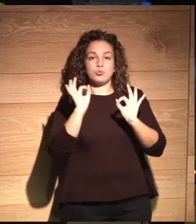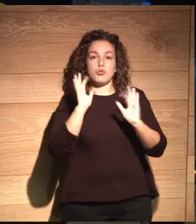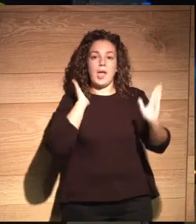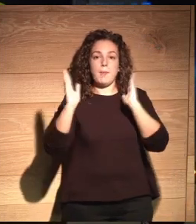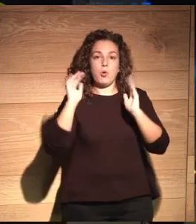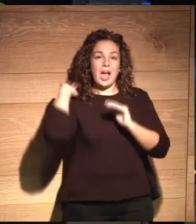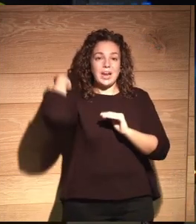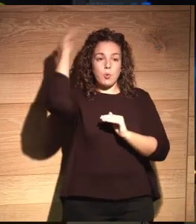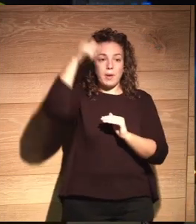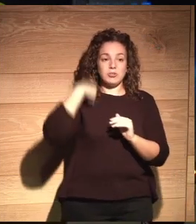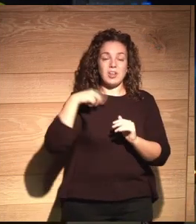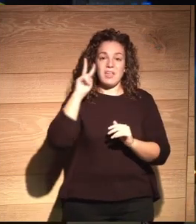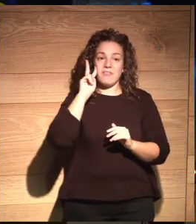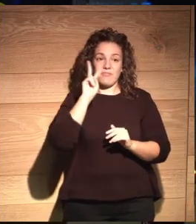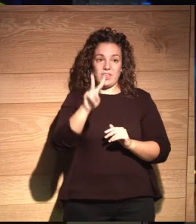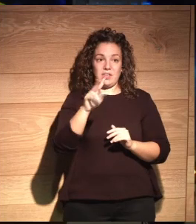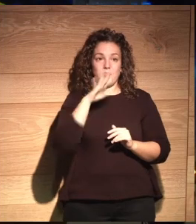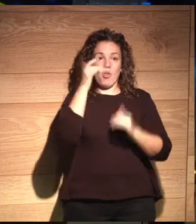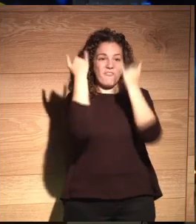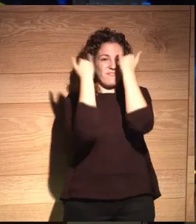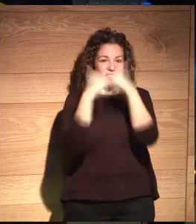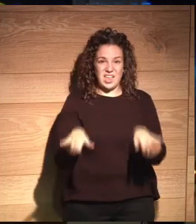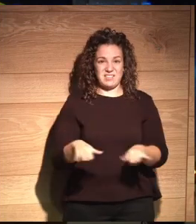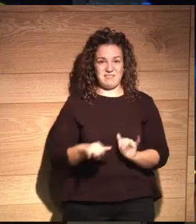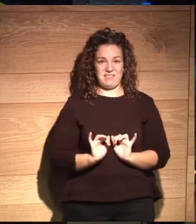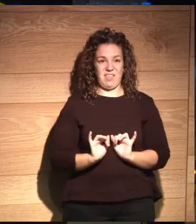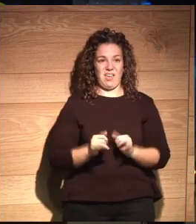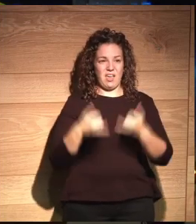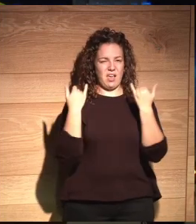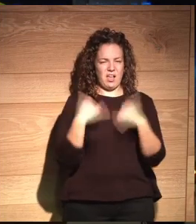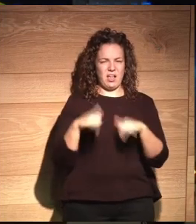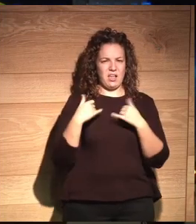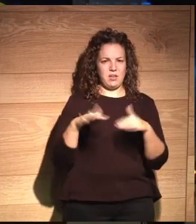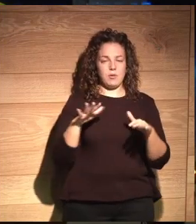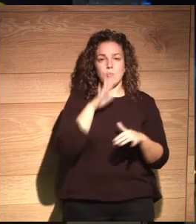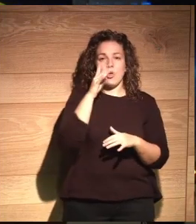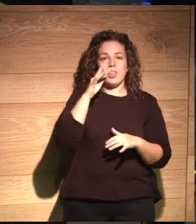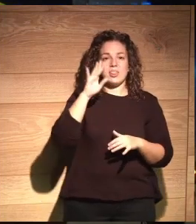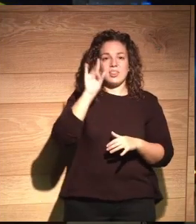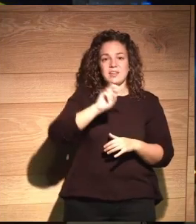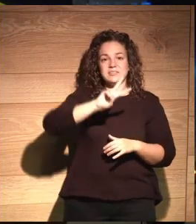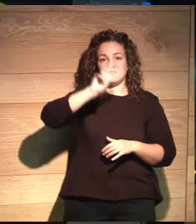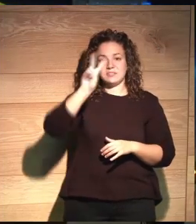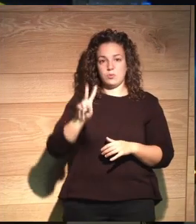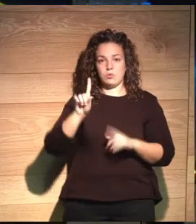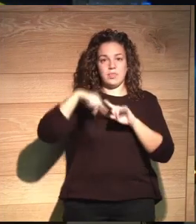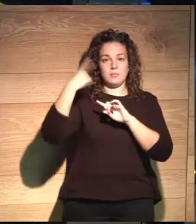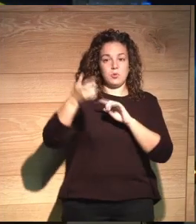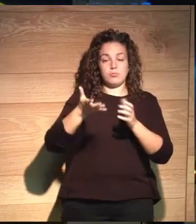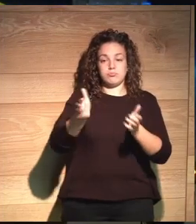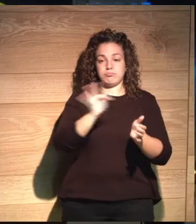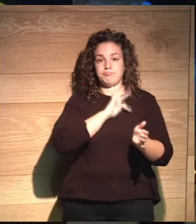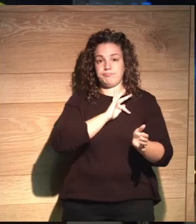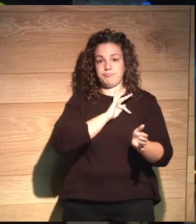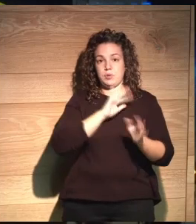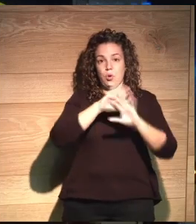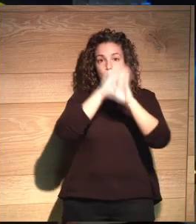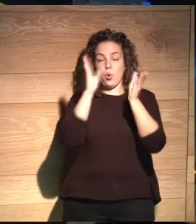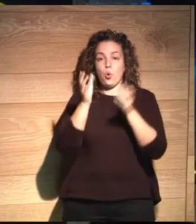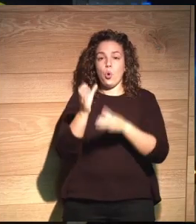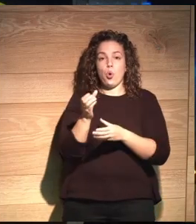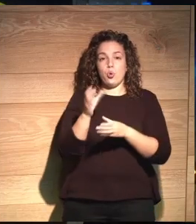se ve aquí un pico aquí había una fiesta tremenda es decir el segundo día después de ganar la copa del mundo de fútbol entonces se